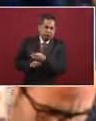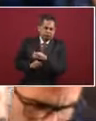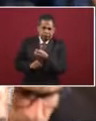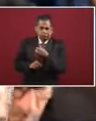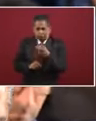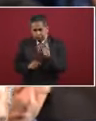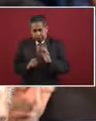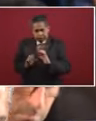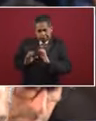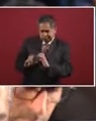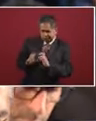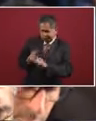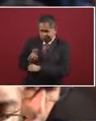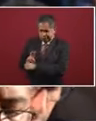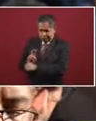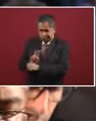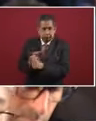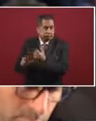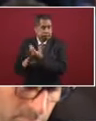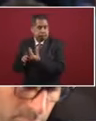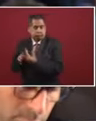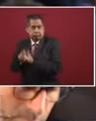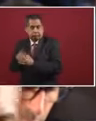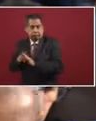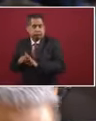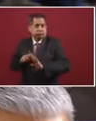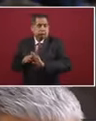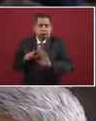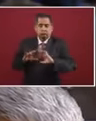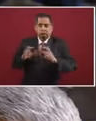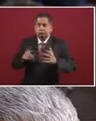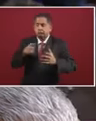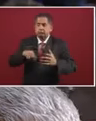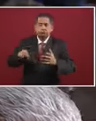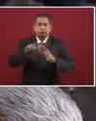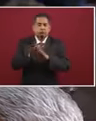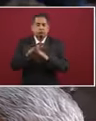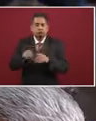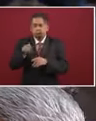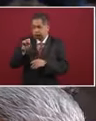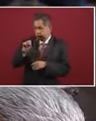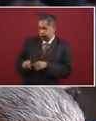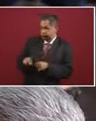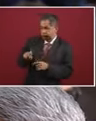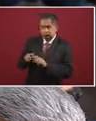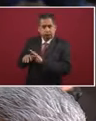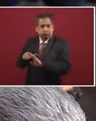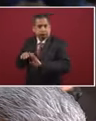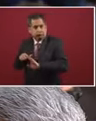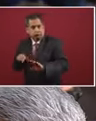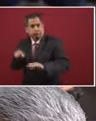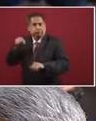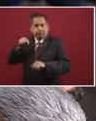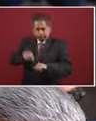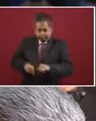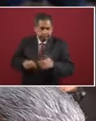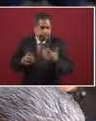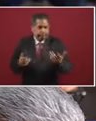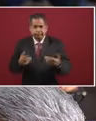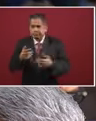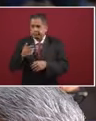un cuidado de todos estos migrantes que están entrando, tanto del Triángulo Sur como de otros países